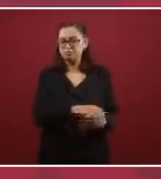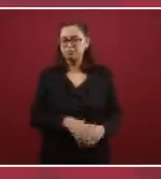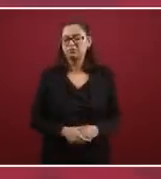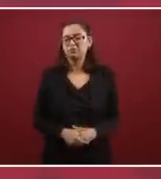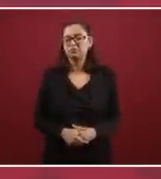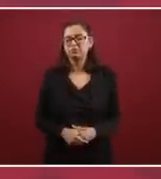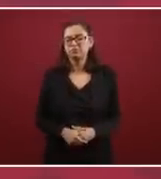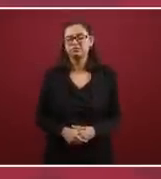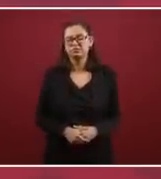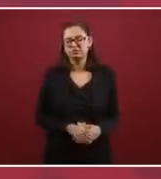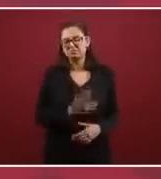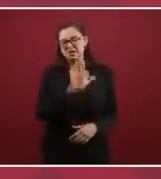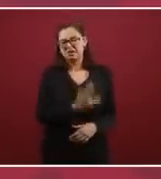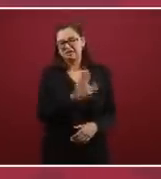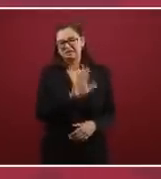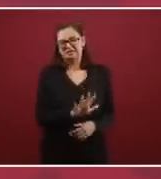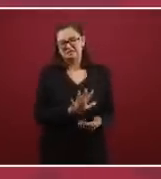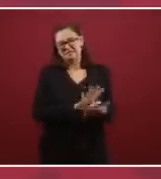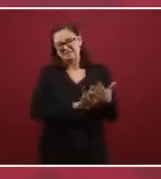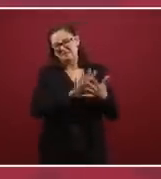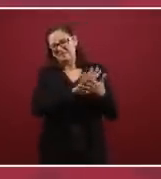Una mancha negra.